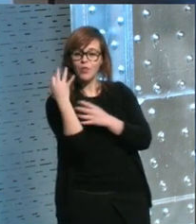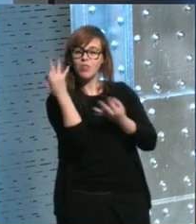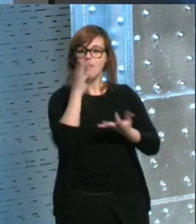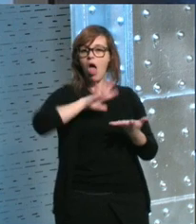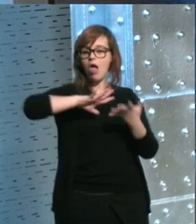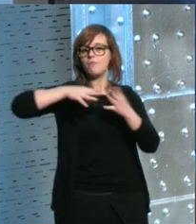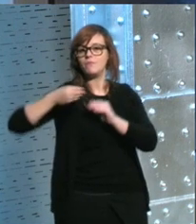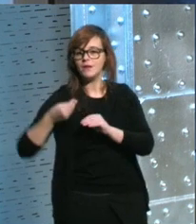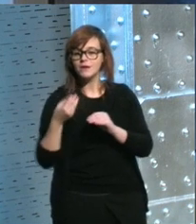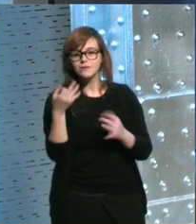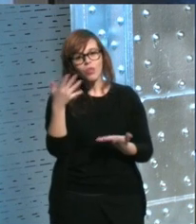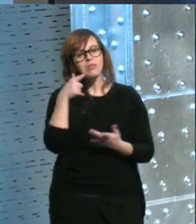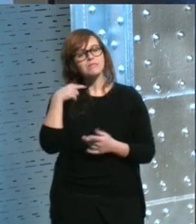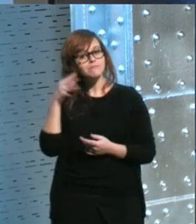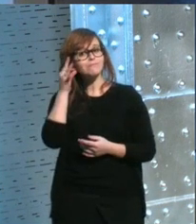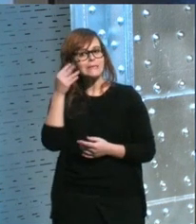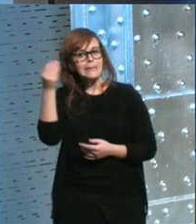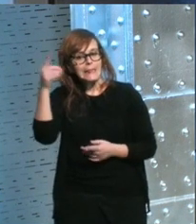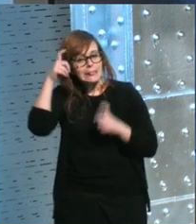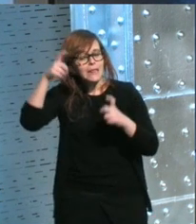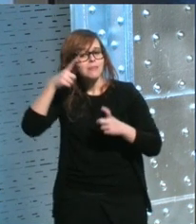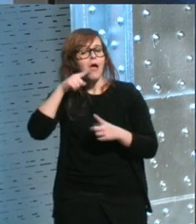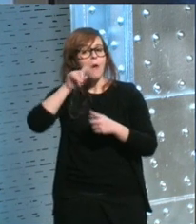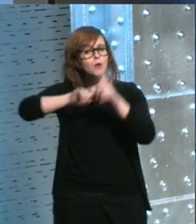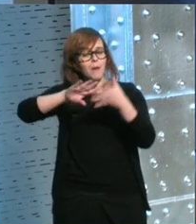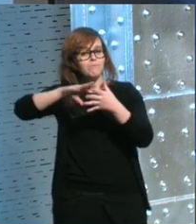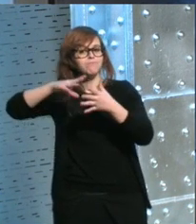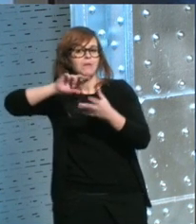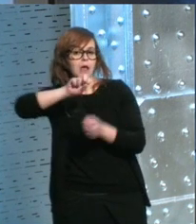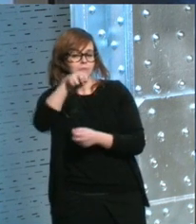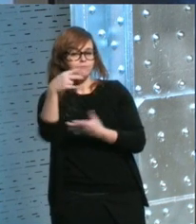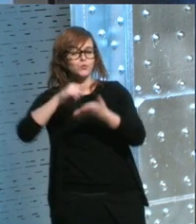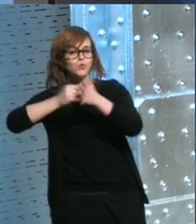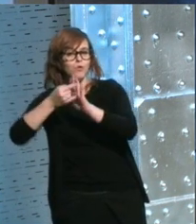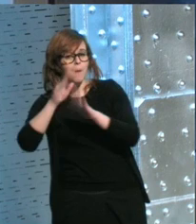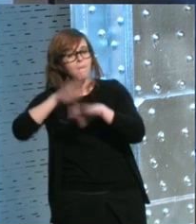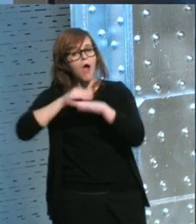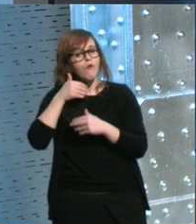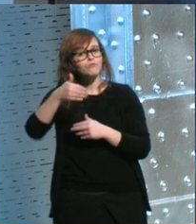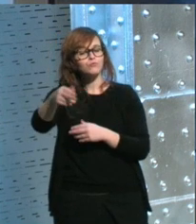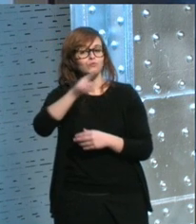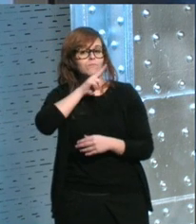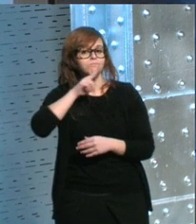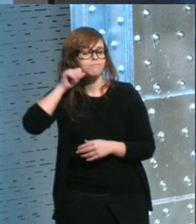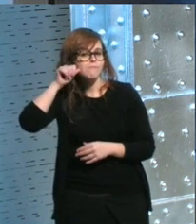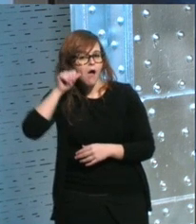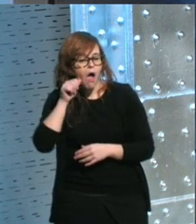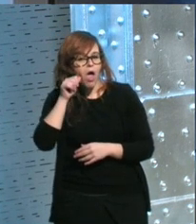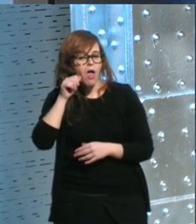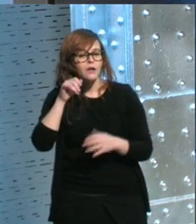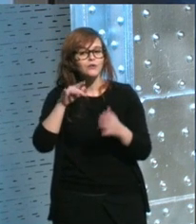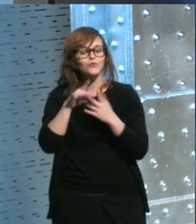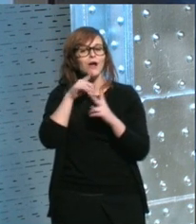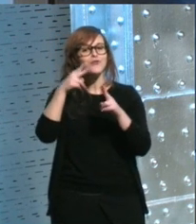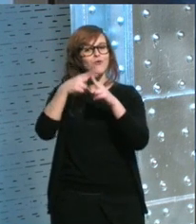el problema, o pretende resolver, o espera resolver el problema de las madres, de las futuras madres, con ese sitio que se llama